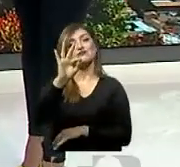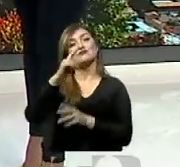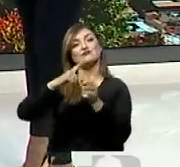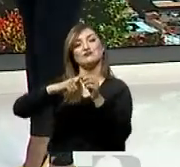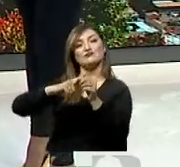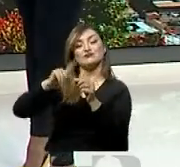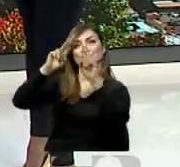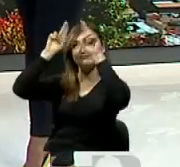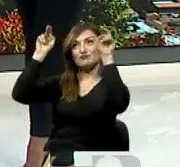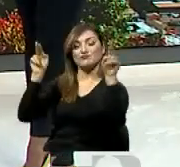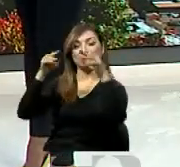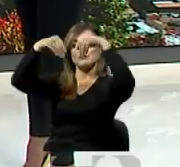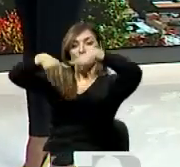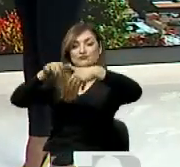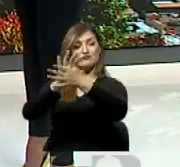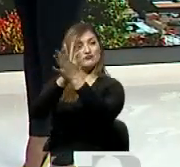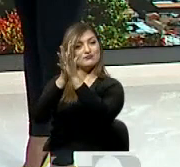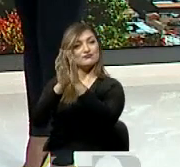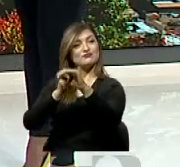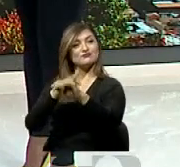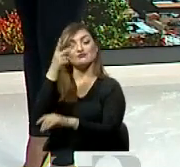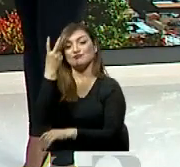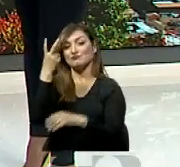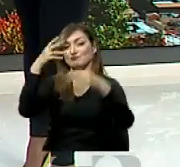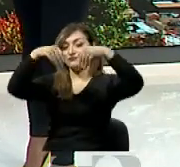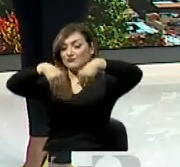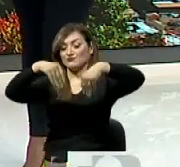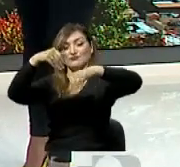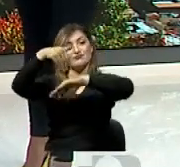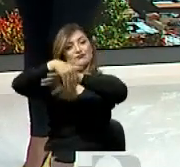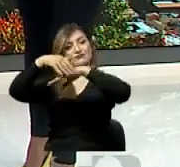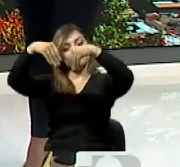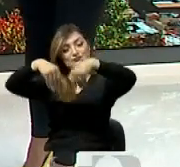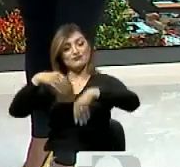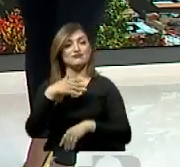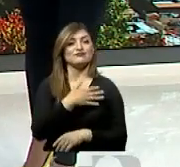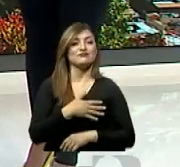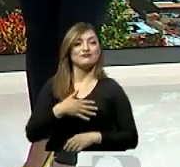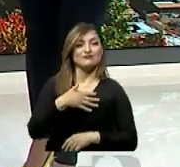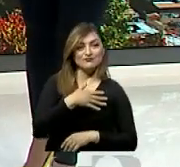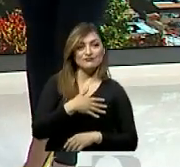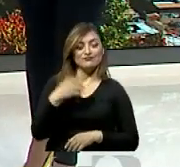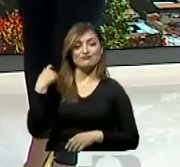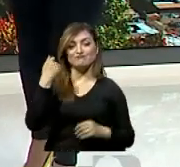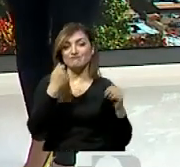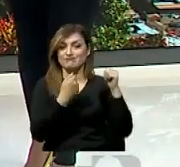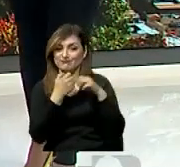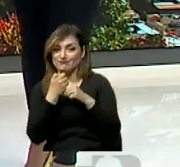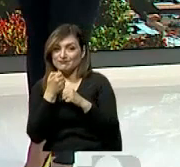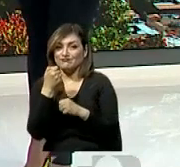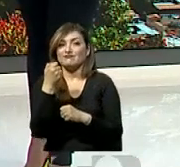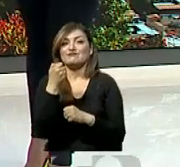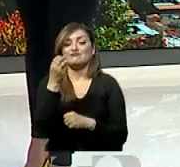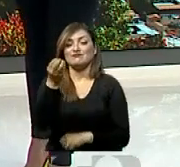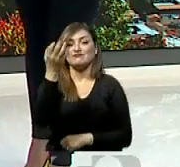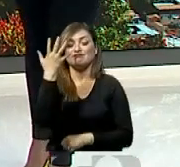presencia de lluvia. A partir del mediodía lloverá y en la tarde también, así que por favor, a salir con su paraguas, no se